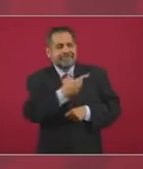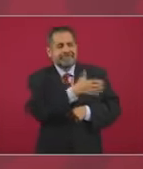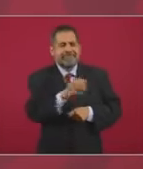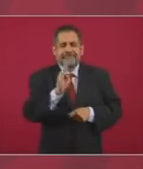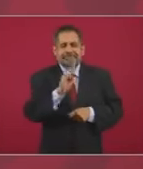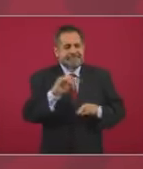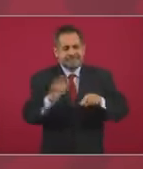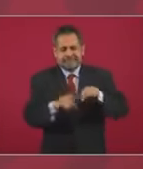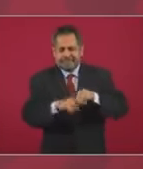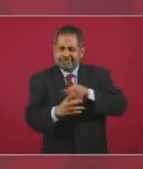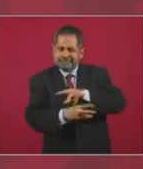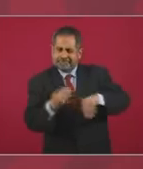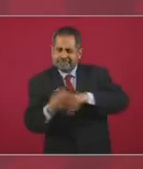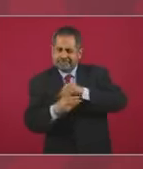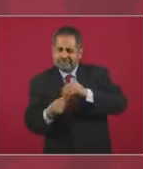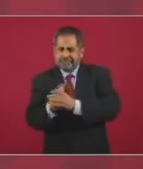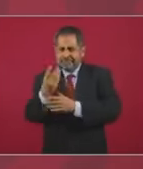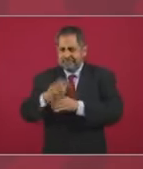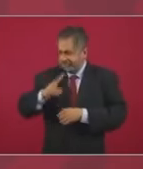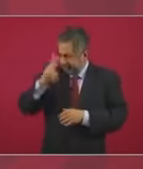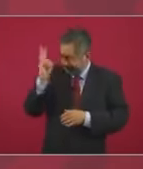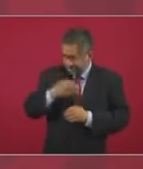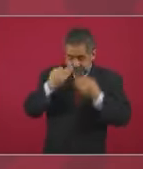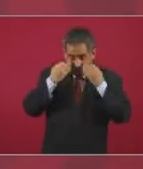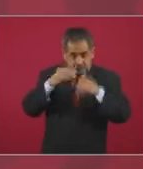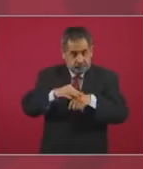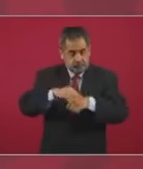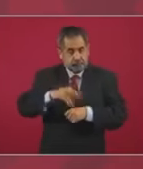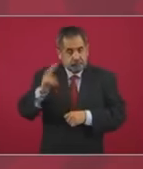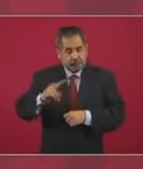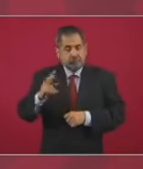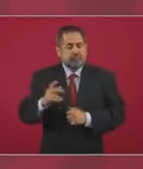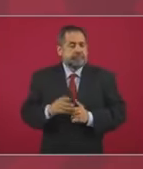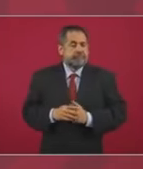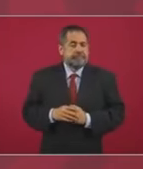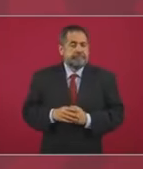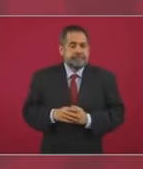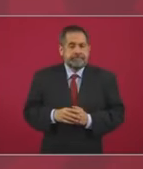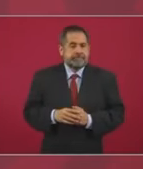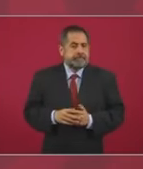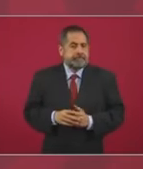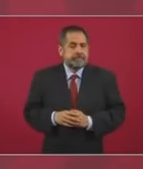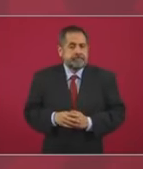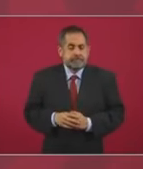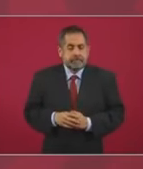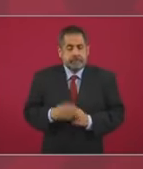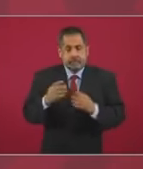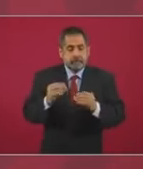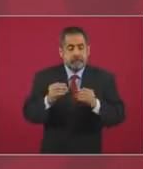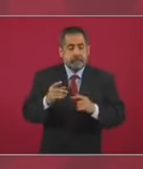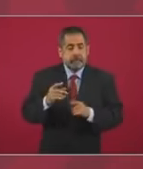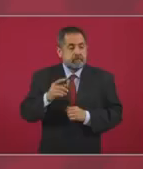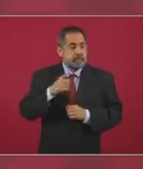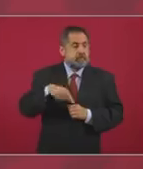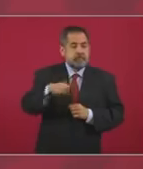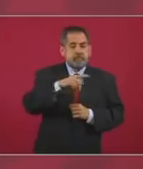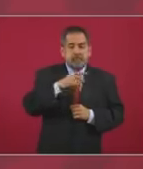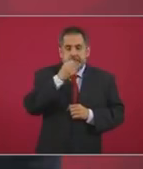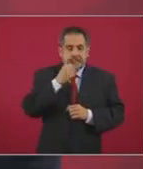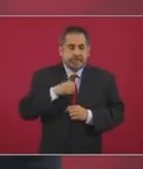cultivos. Me consta de que muchos siembran